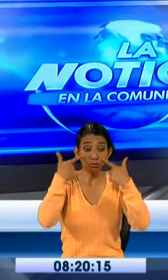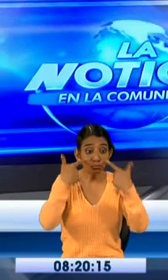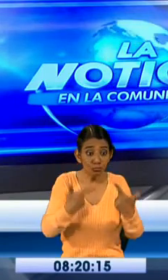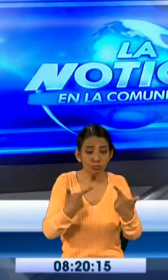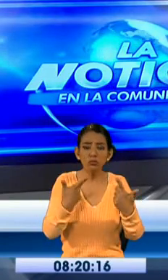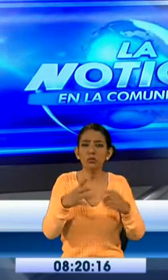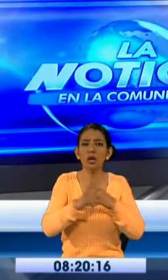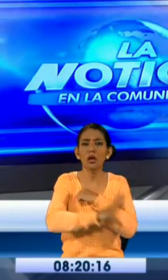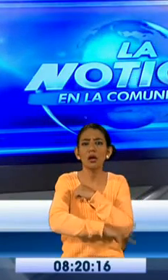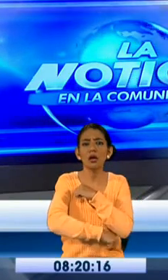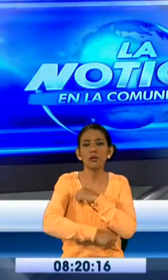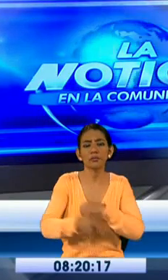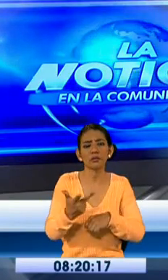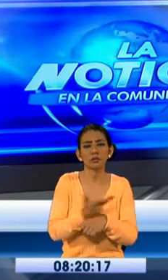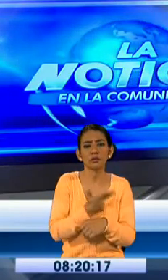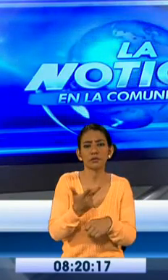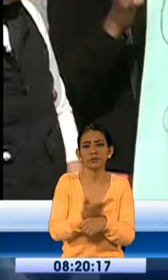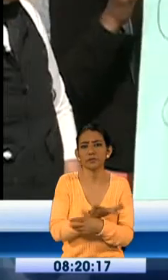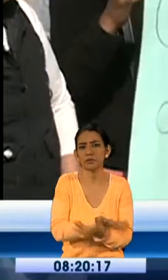lo menos 3 veces.